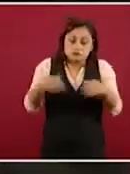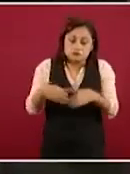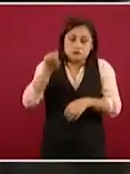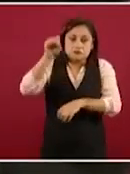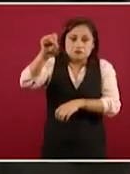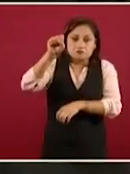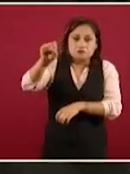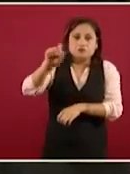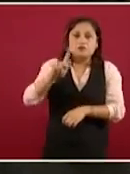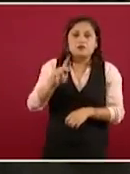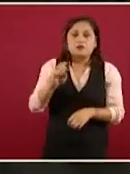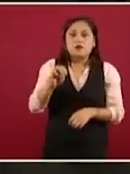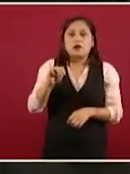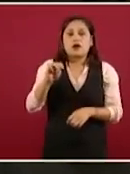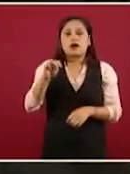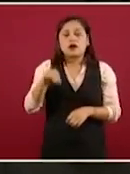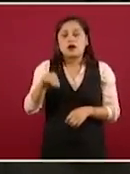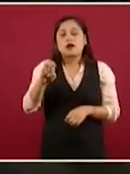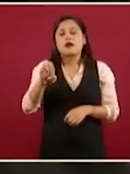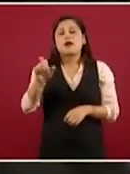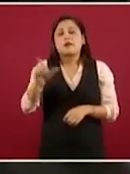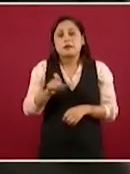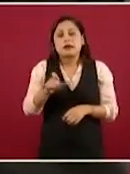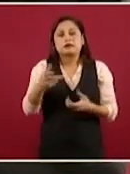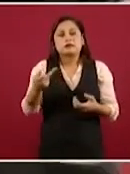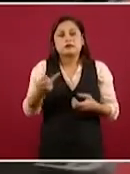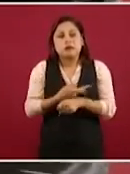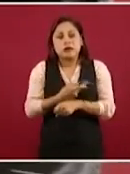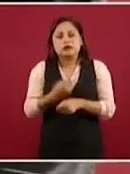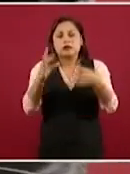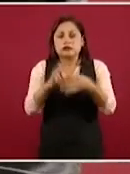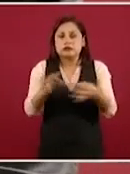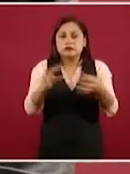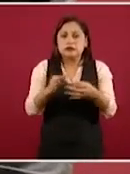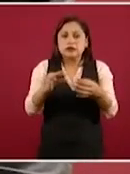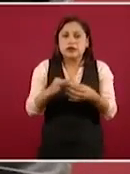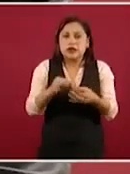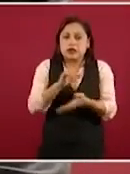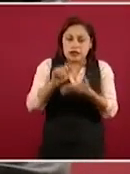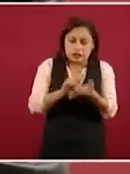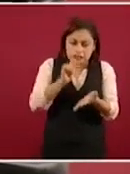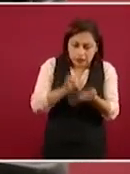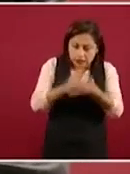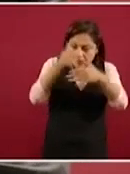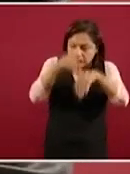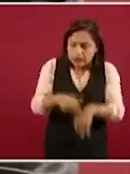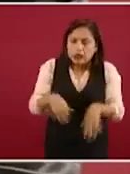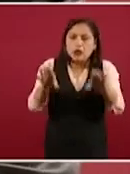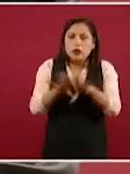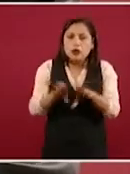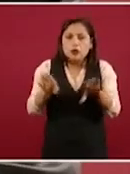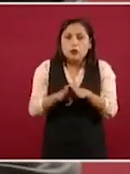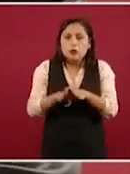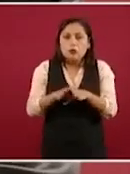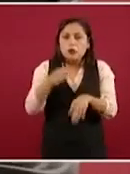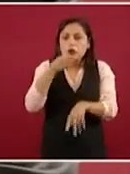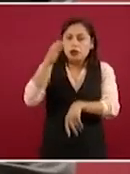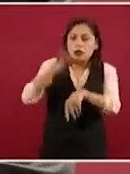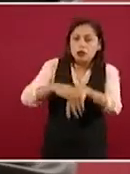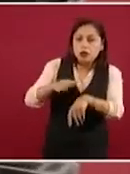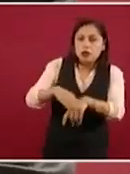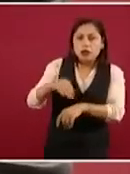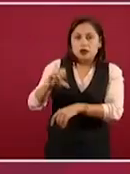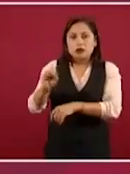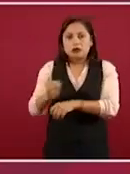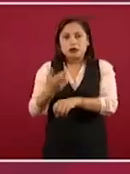que procede legalmente, si se tenía que informar a la Secretaría del Trabajo, si